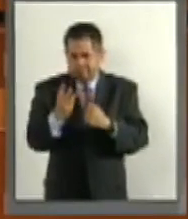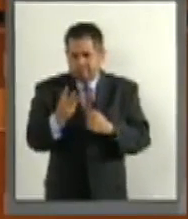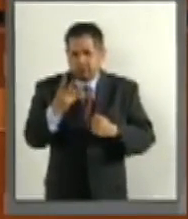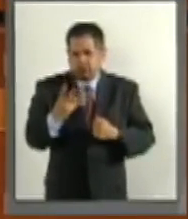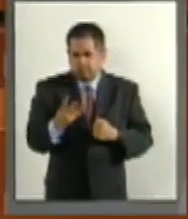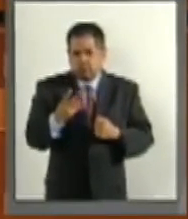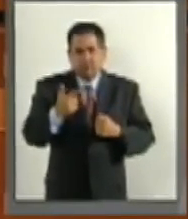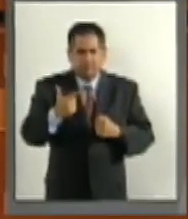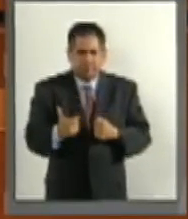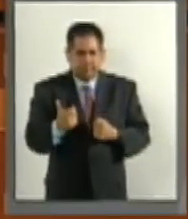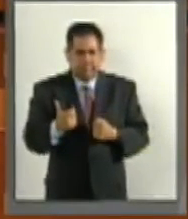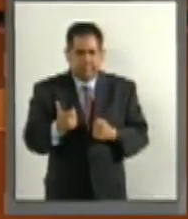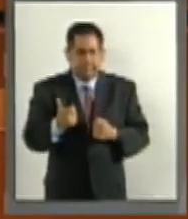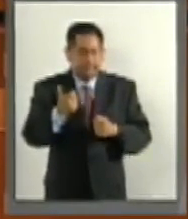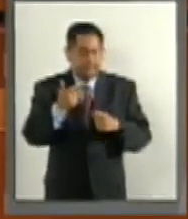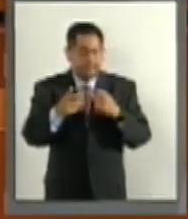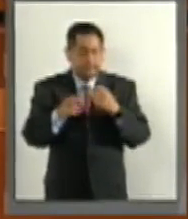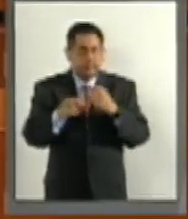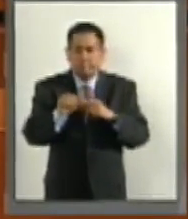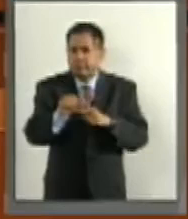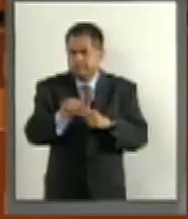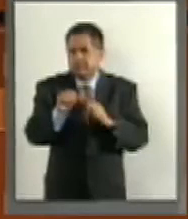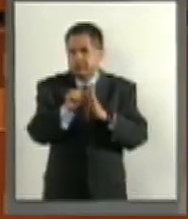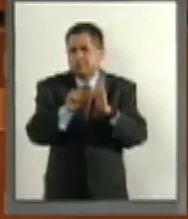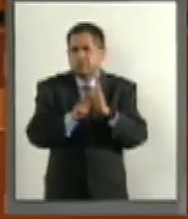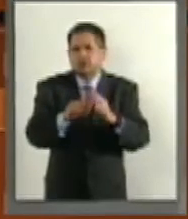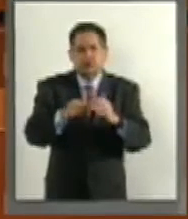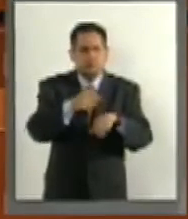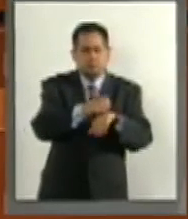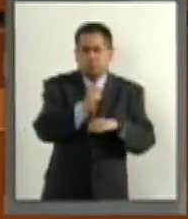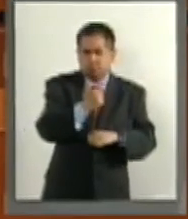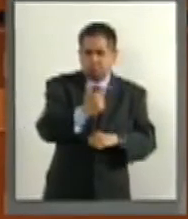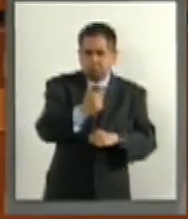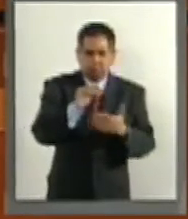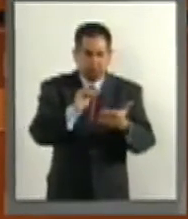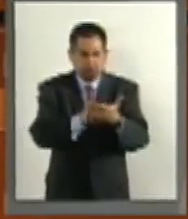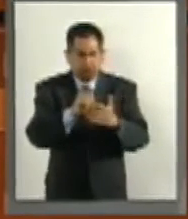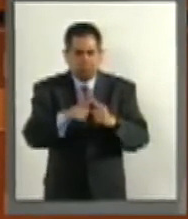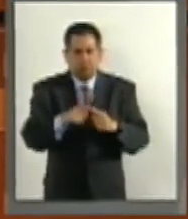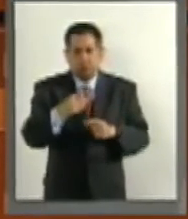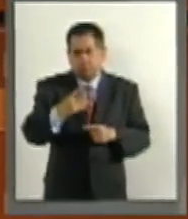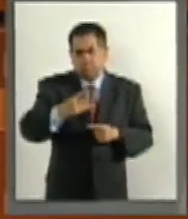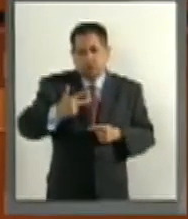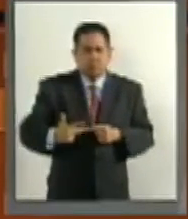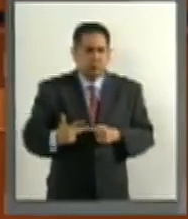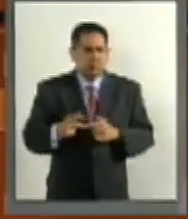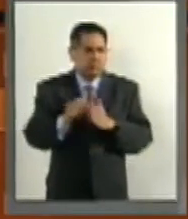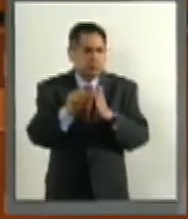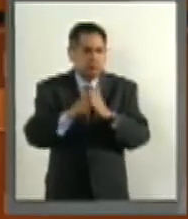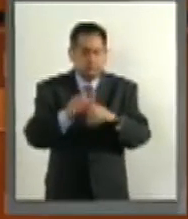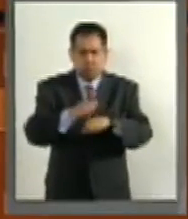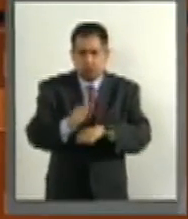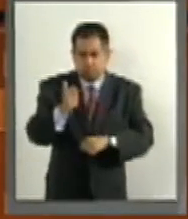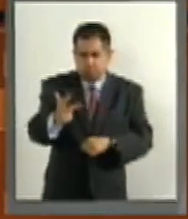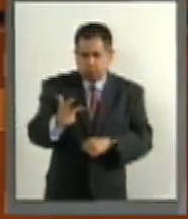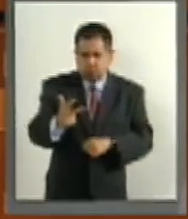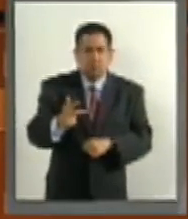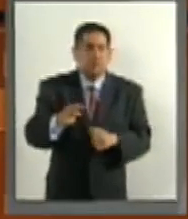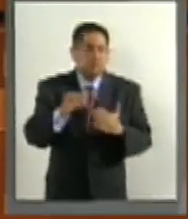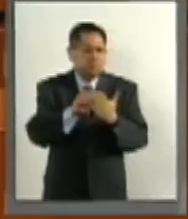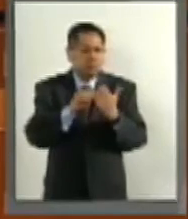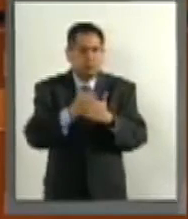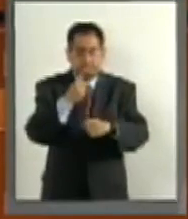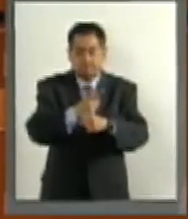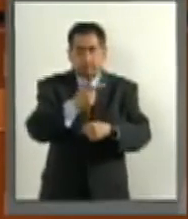cuarta, séptima, decimosexta del artículo 7, fracciones cuarta y octava del artículo 8, las fracciones